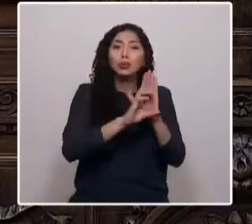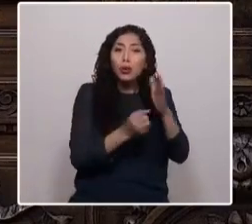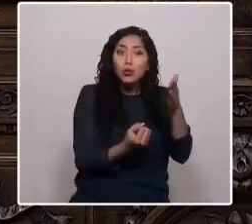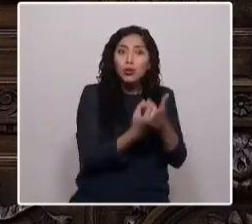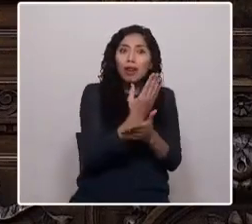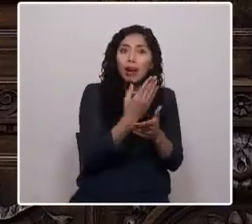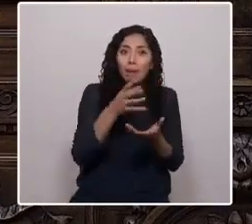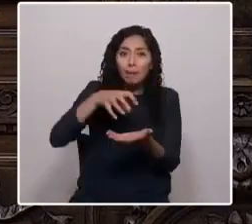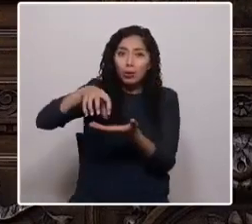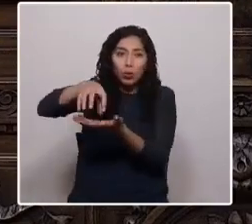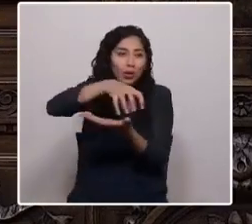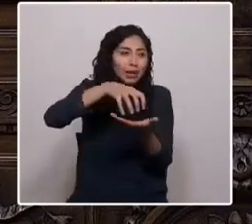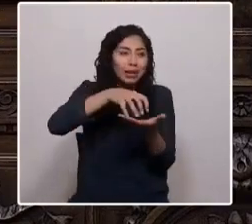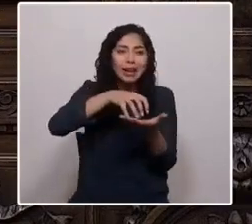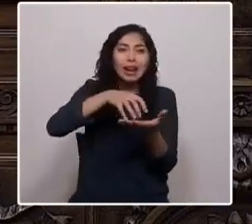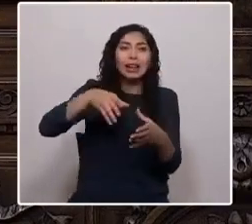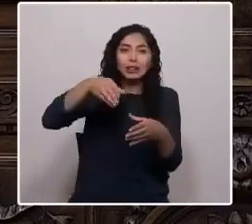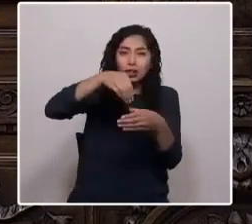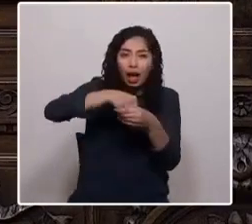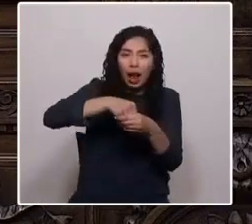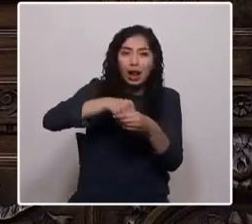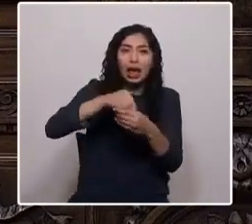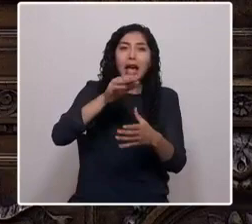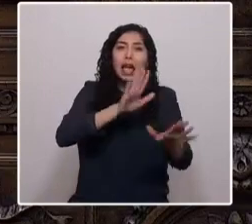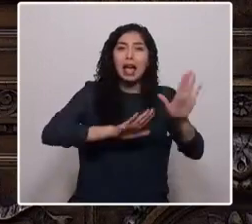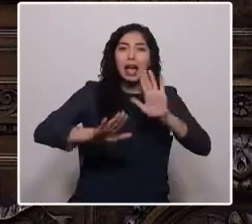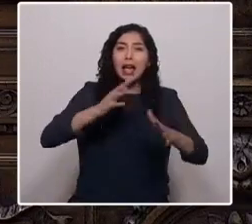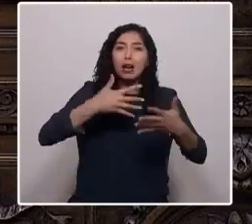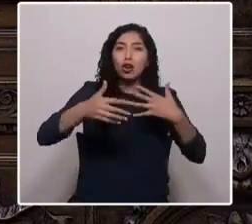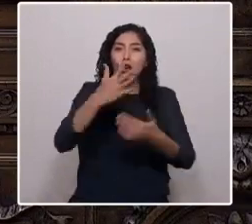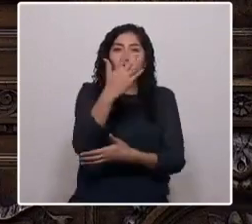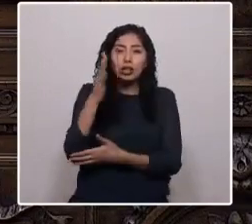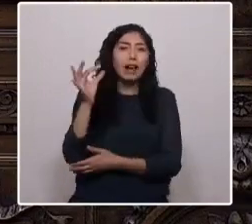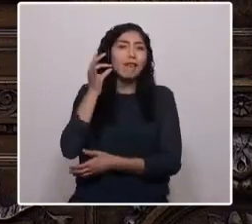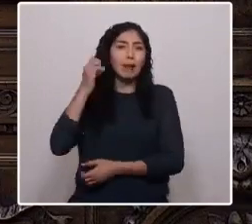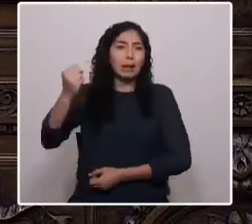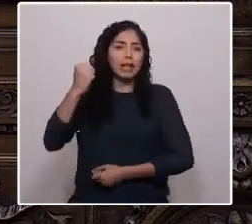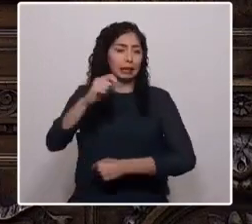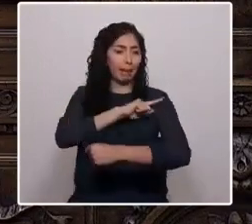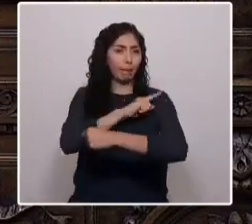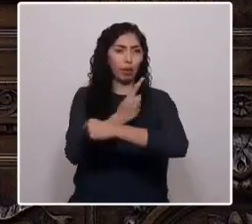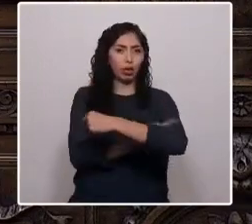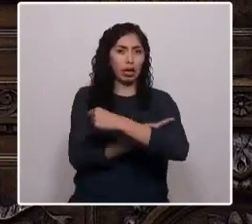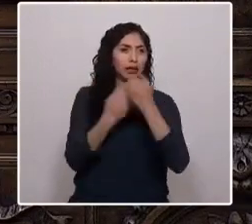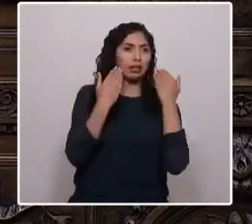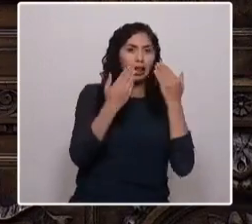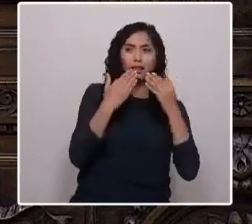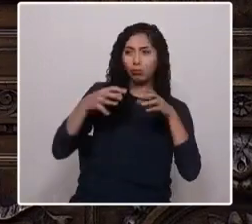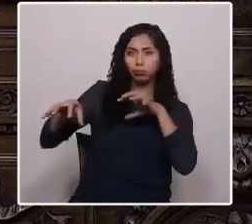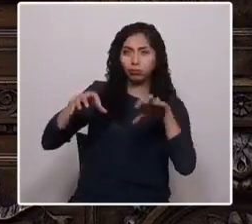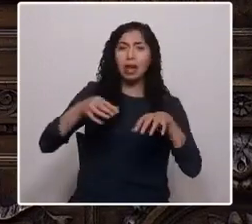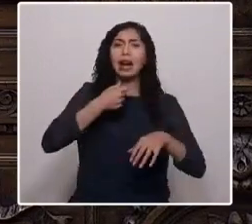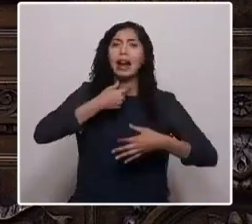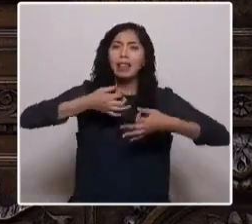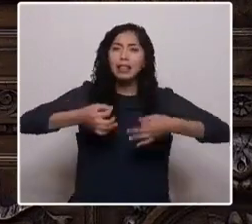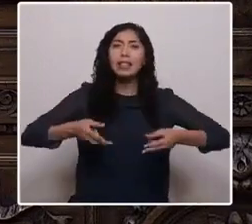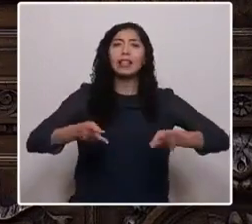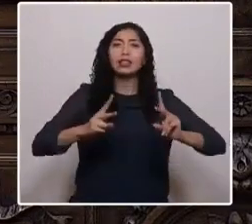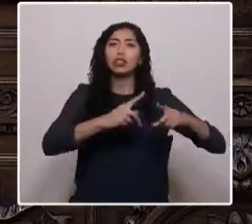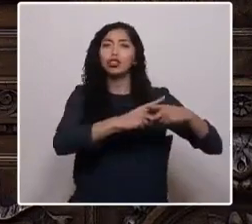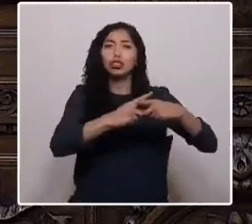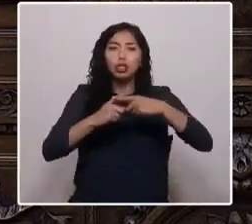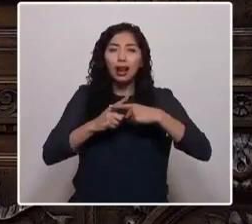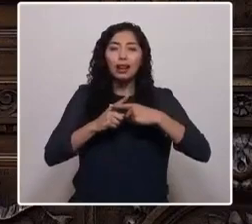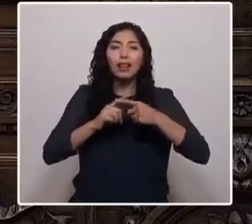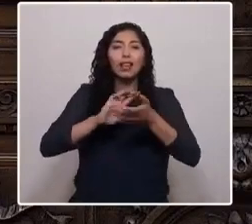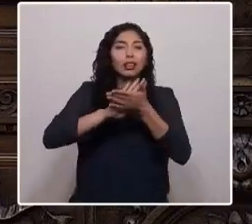ecológico feminista que distribuye el poder y garantice los derechos sociales de todas y todos los